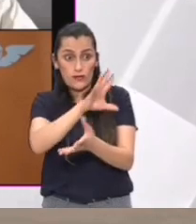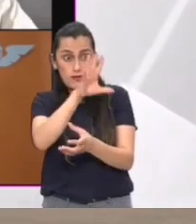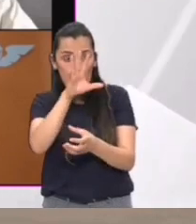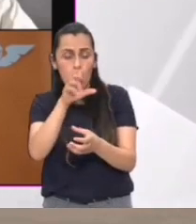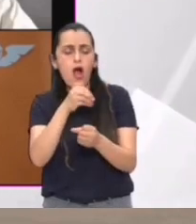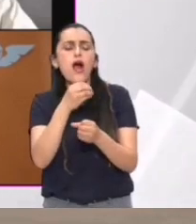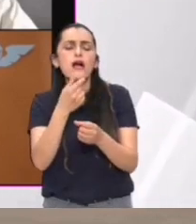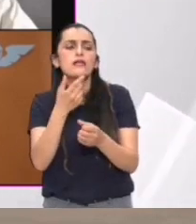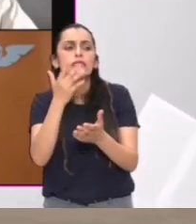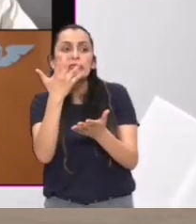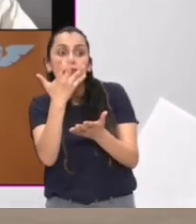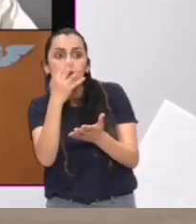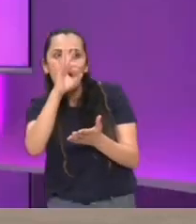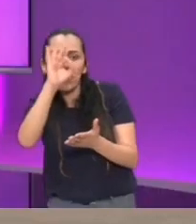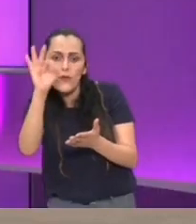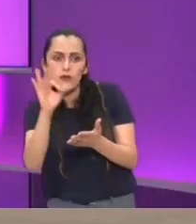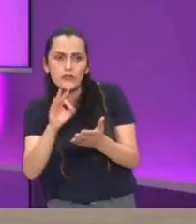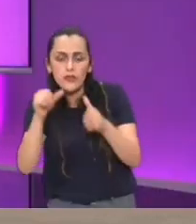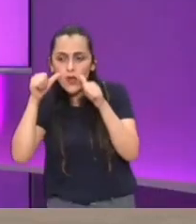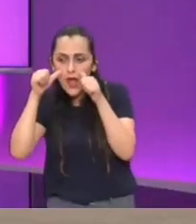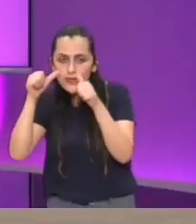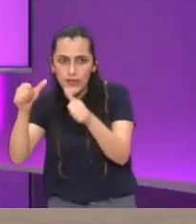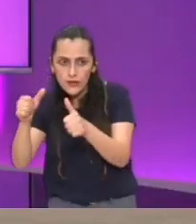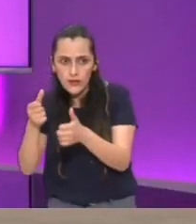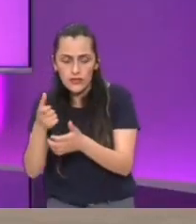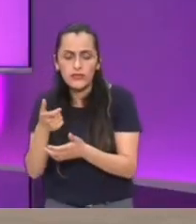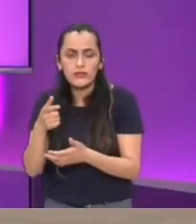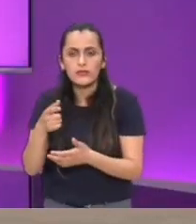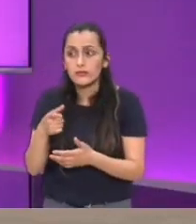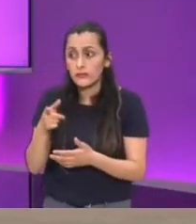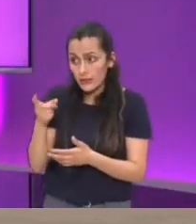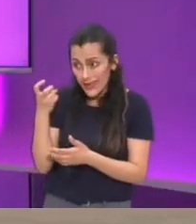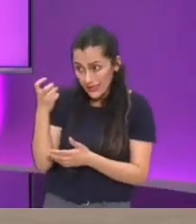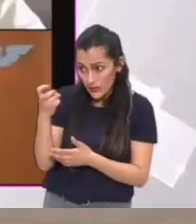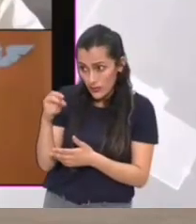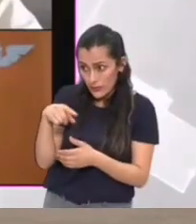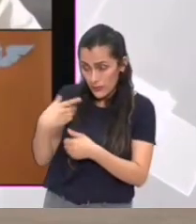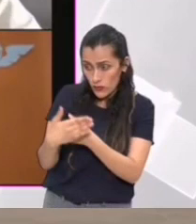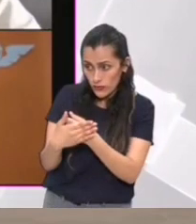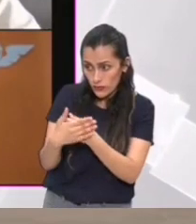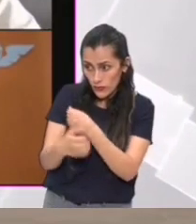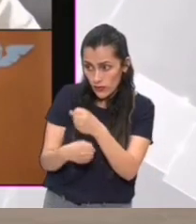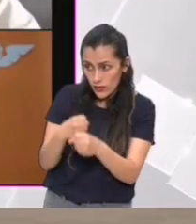5% en torno a lo que ya fue presupuestado para este año que termina.